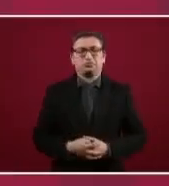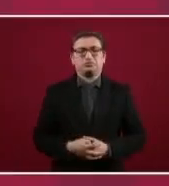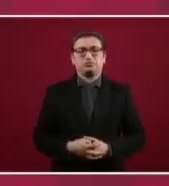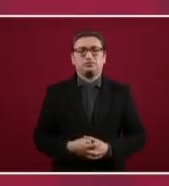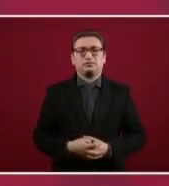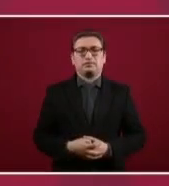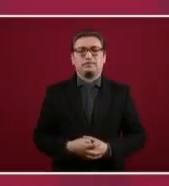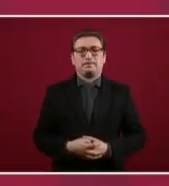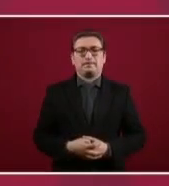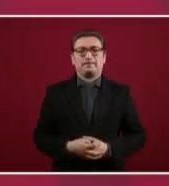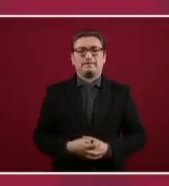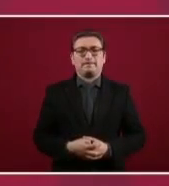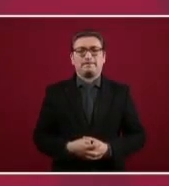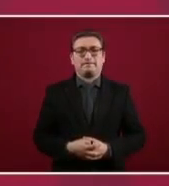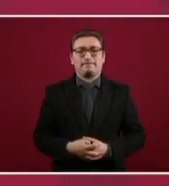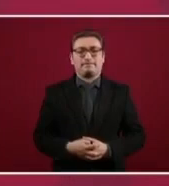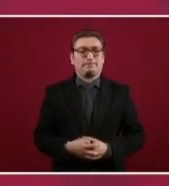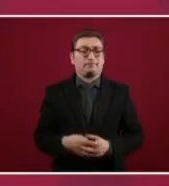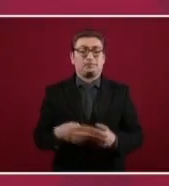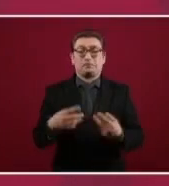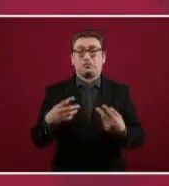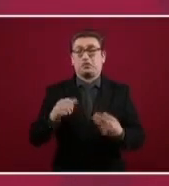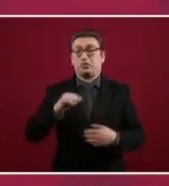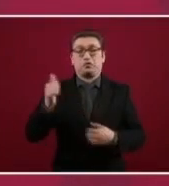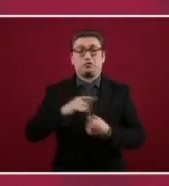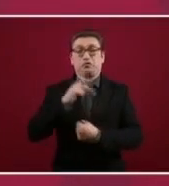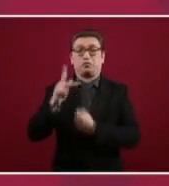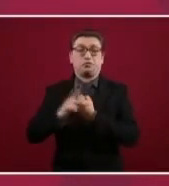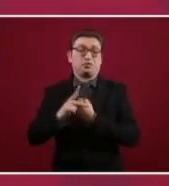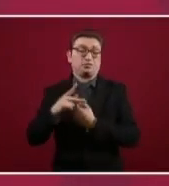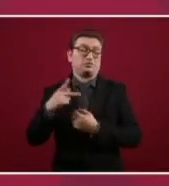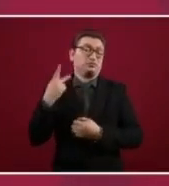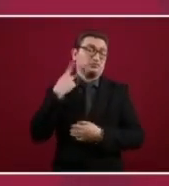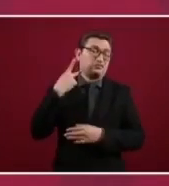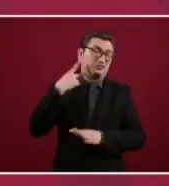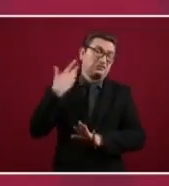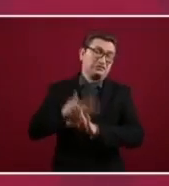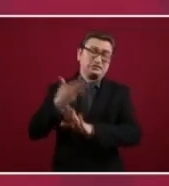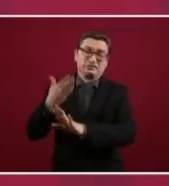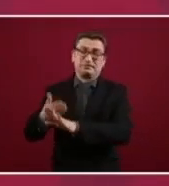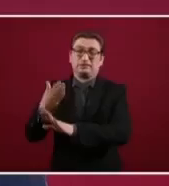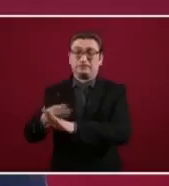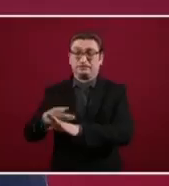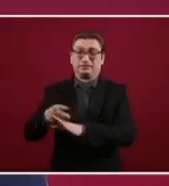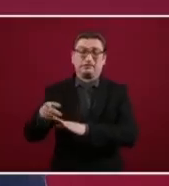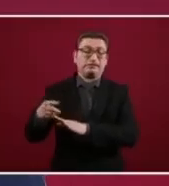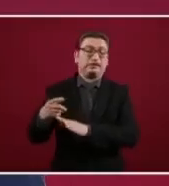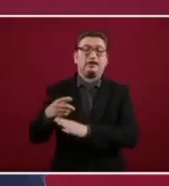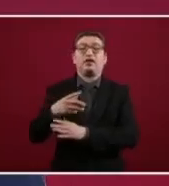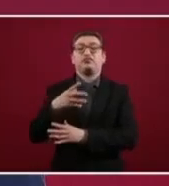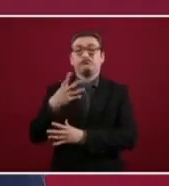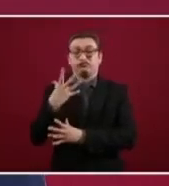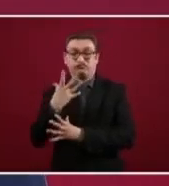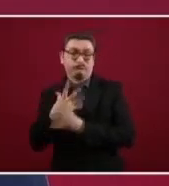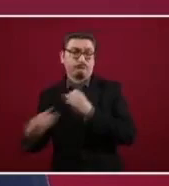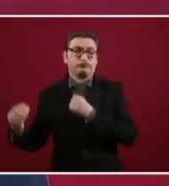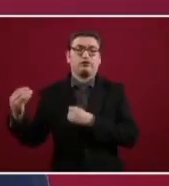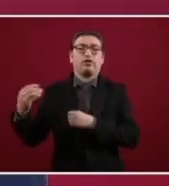los que son perseguidos políticos merecen protección